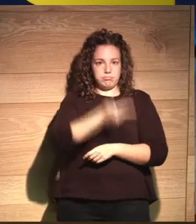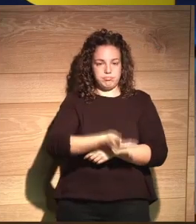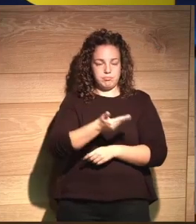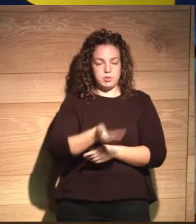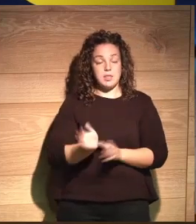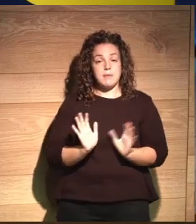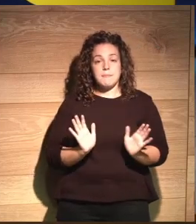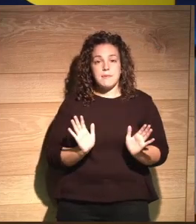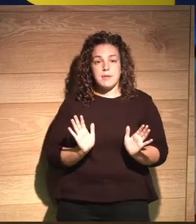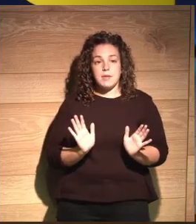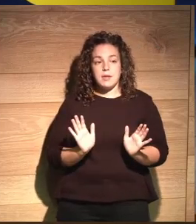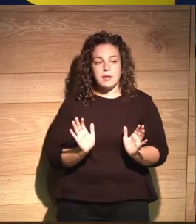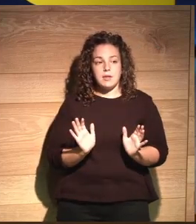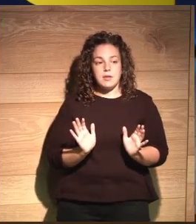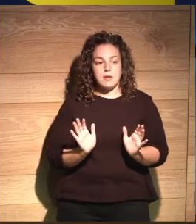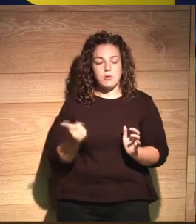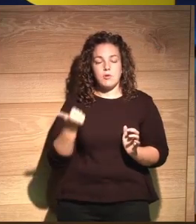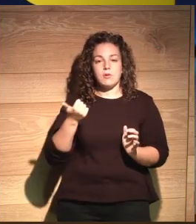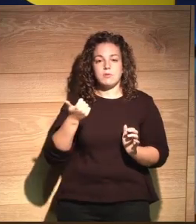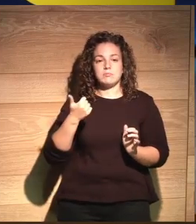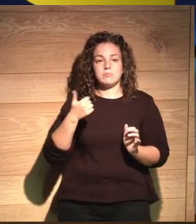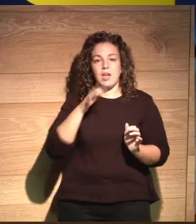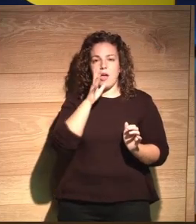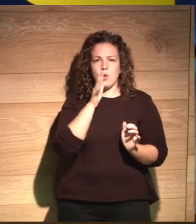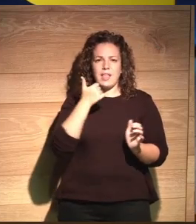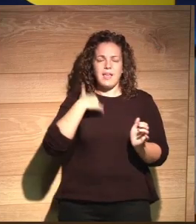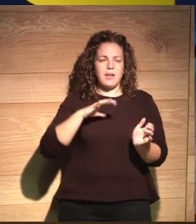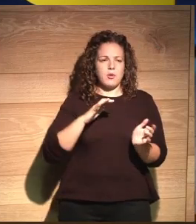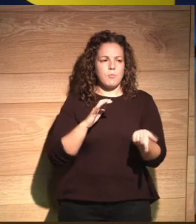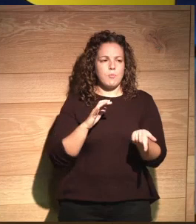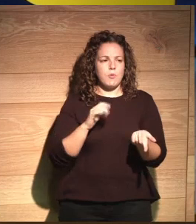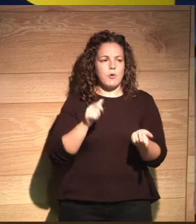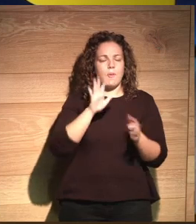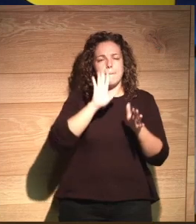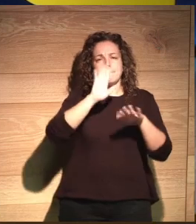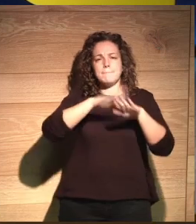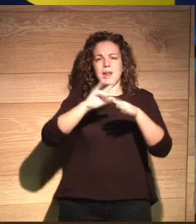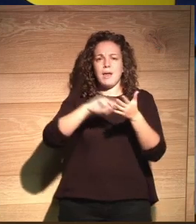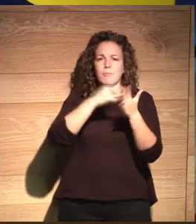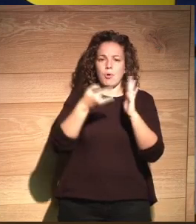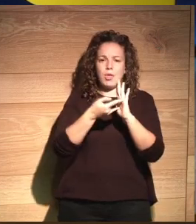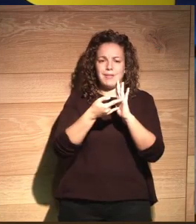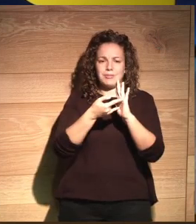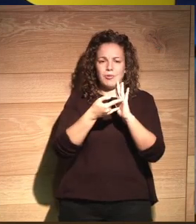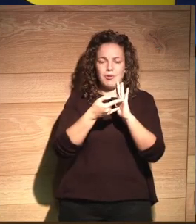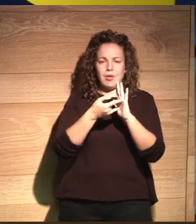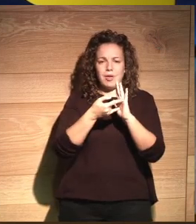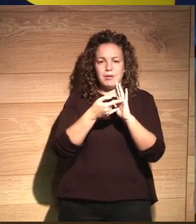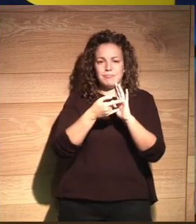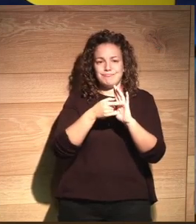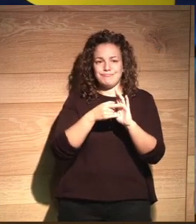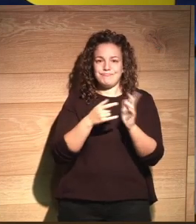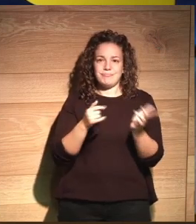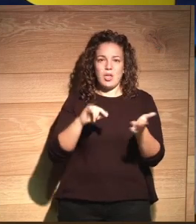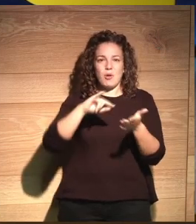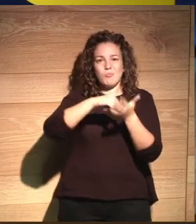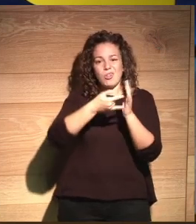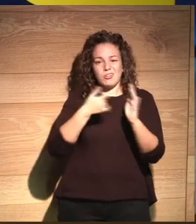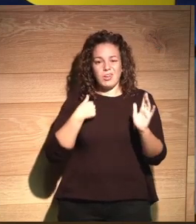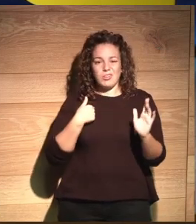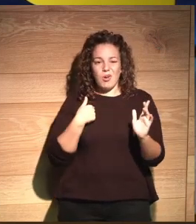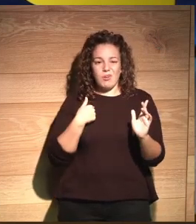se ha vuelto también en una utility function para un proyecto que no admiro proyecto que yo